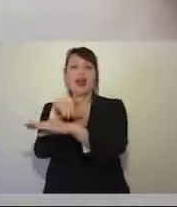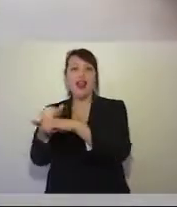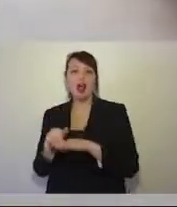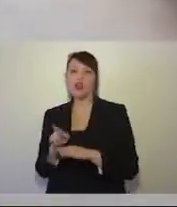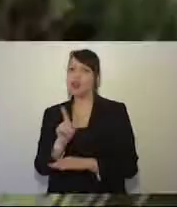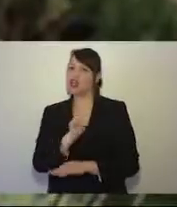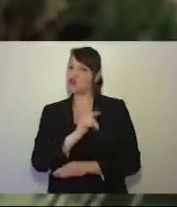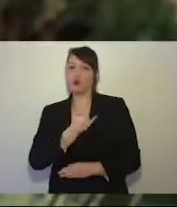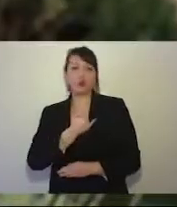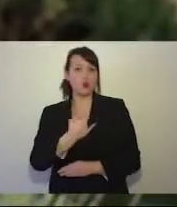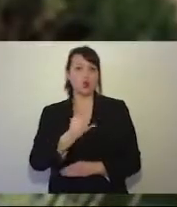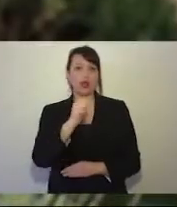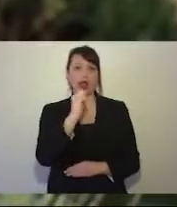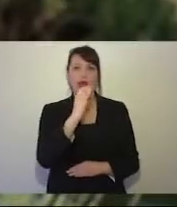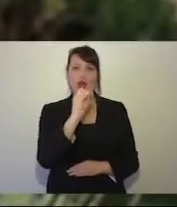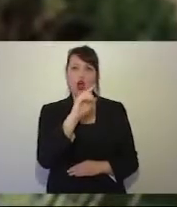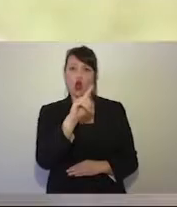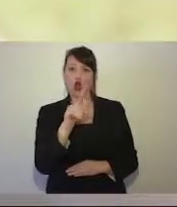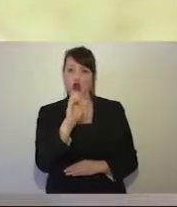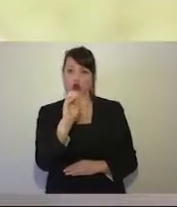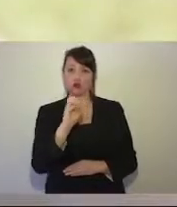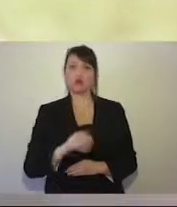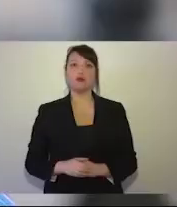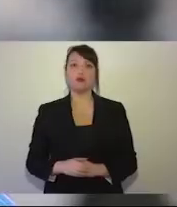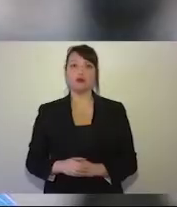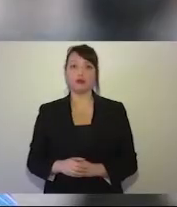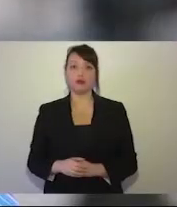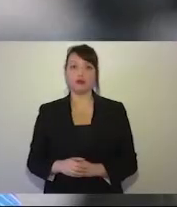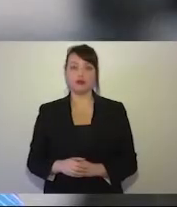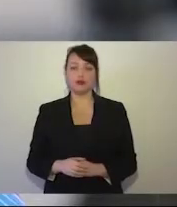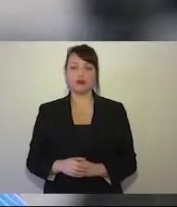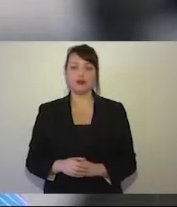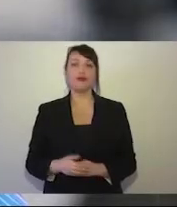acosado en la calle. Y no nos gusta.